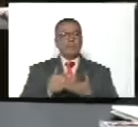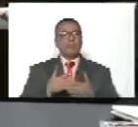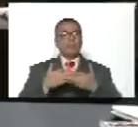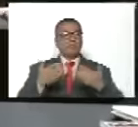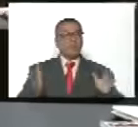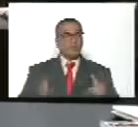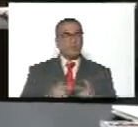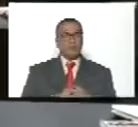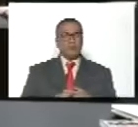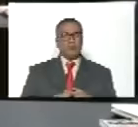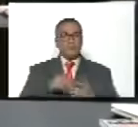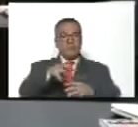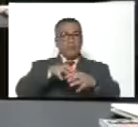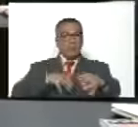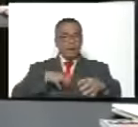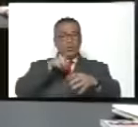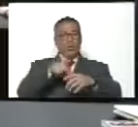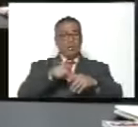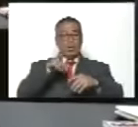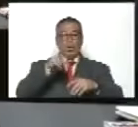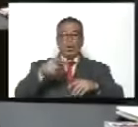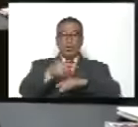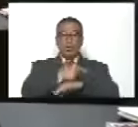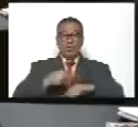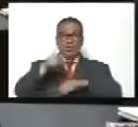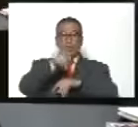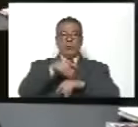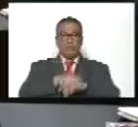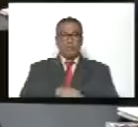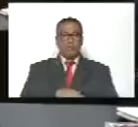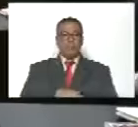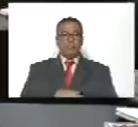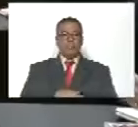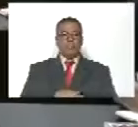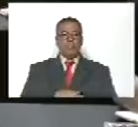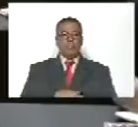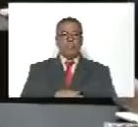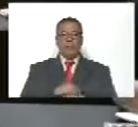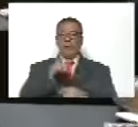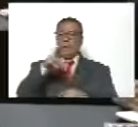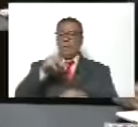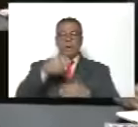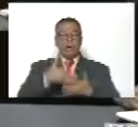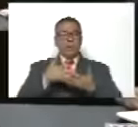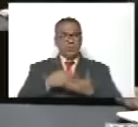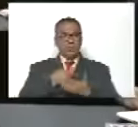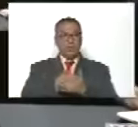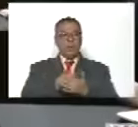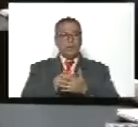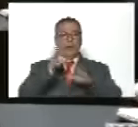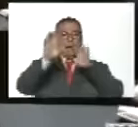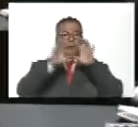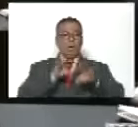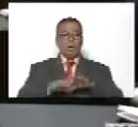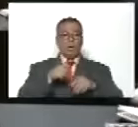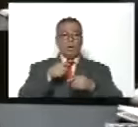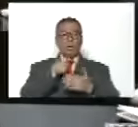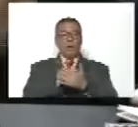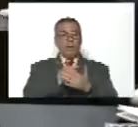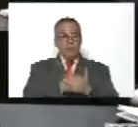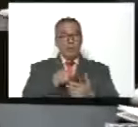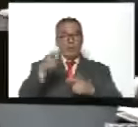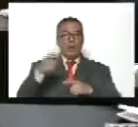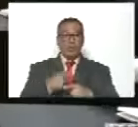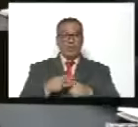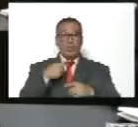mayoría de las organizaciones no gubernamentales o sin fines de lucro que no reciben financiamiento extranjero o que el financiamiento que